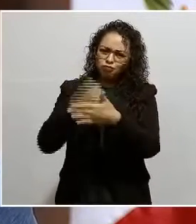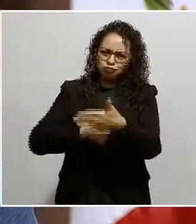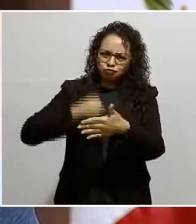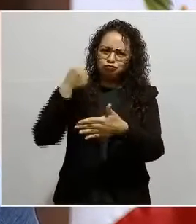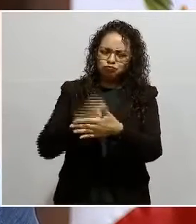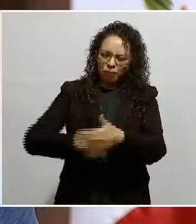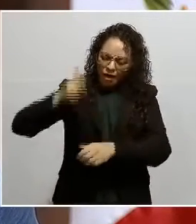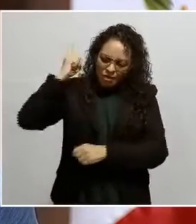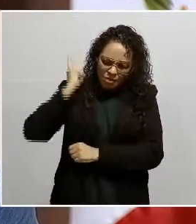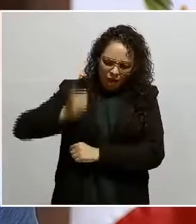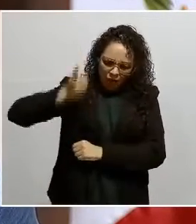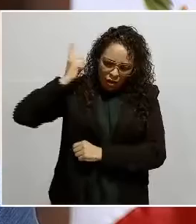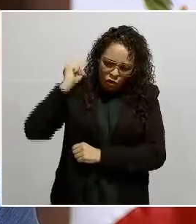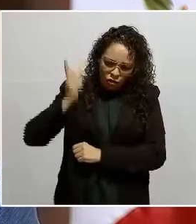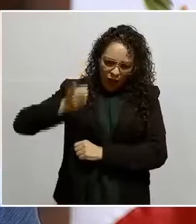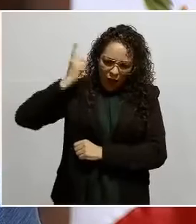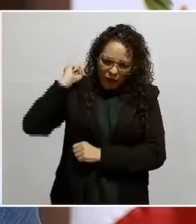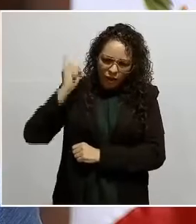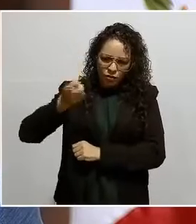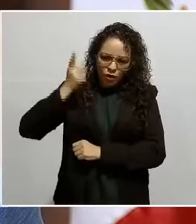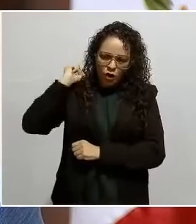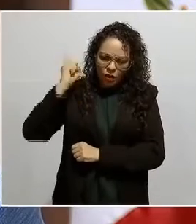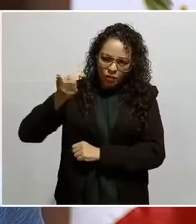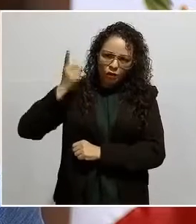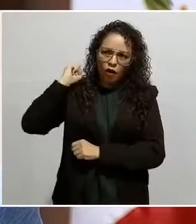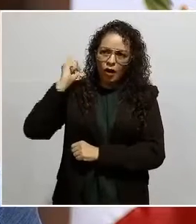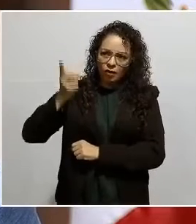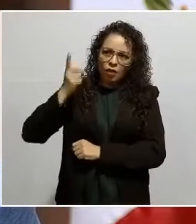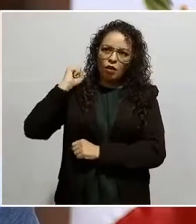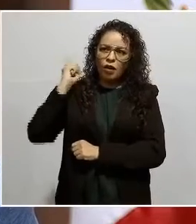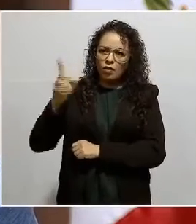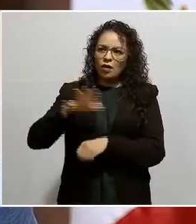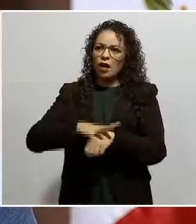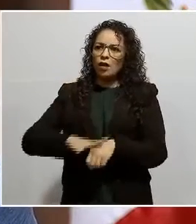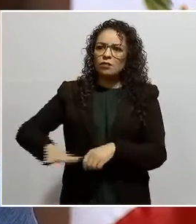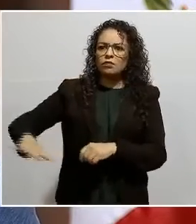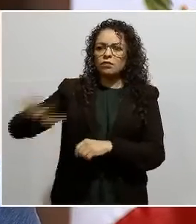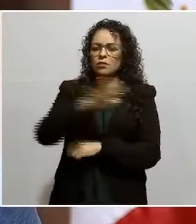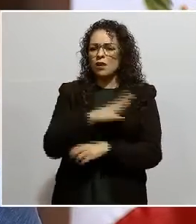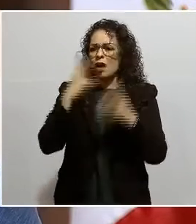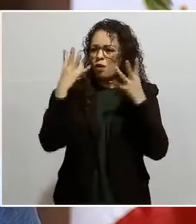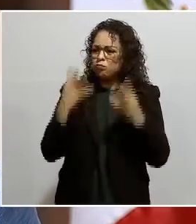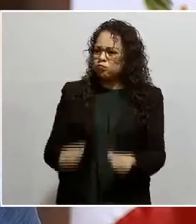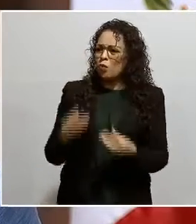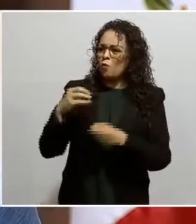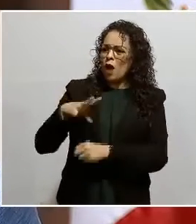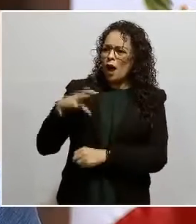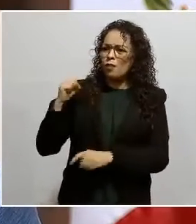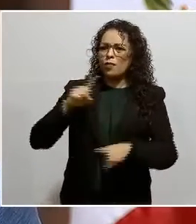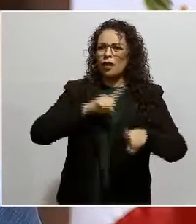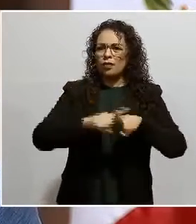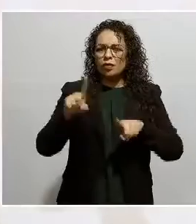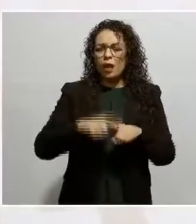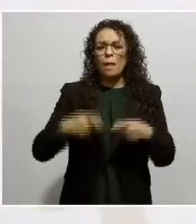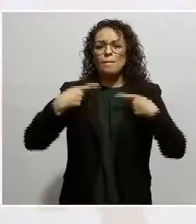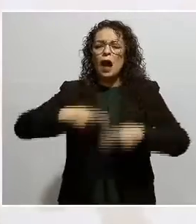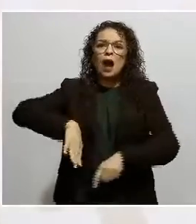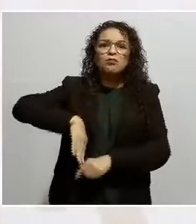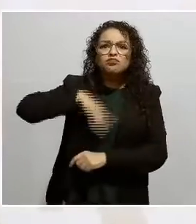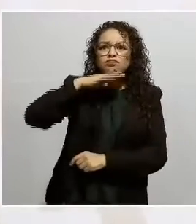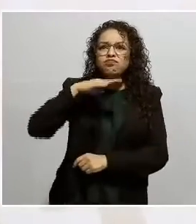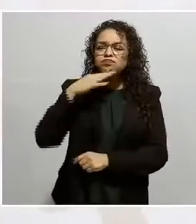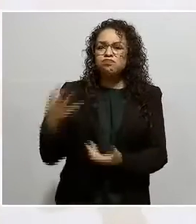contra nosotros mismos, contra el egoísmo, contra las ambiciones desmedidas, contra la indiferencia, contra